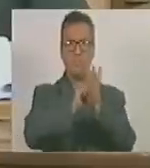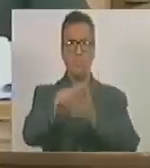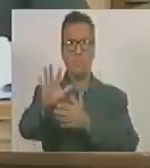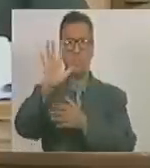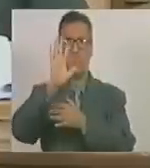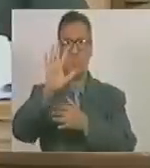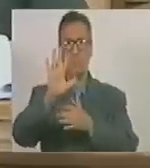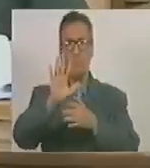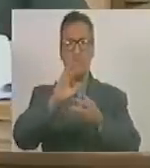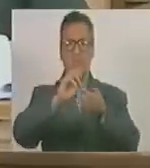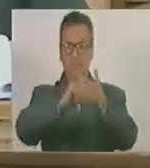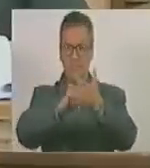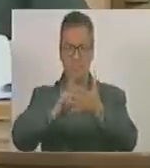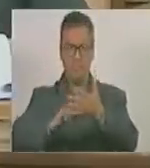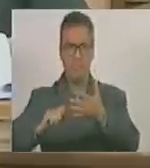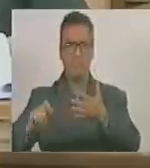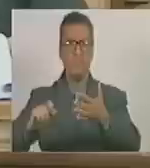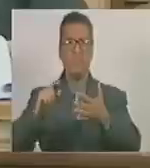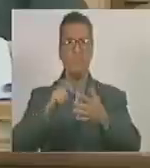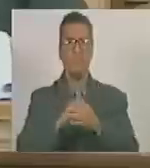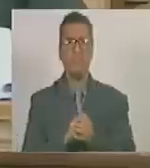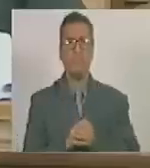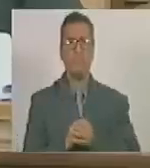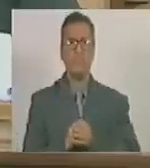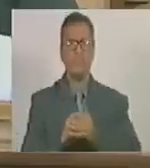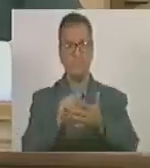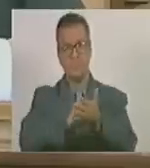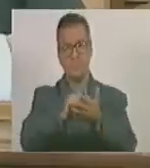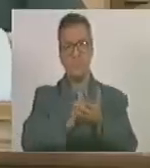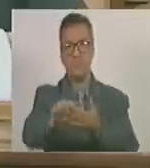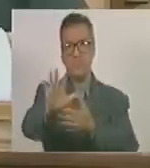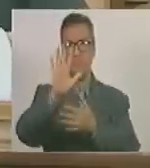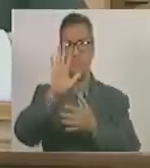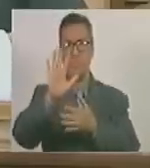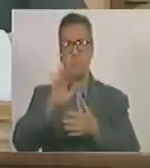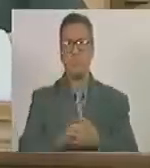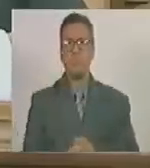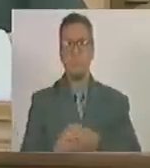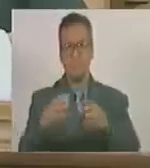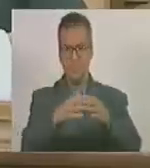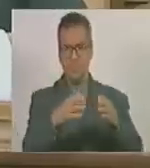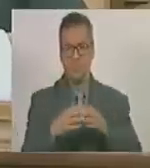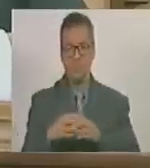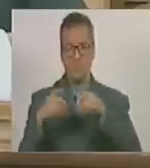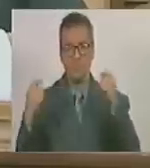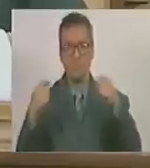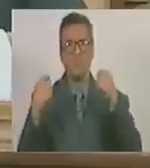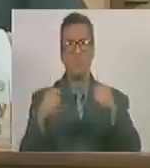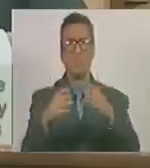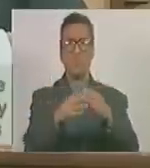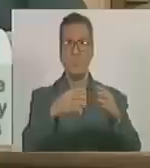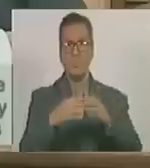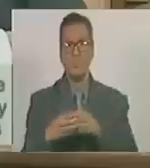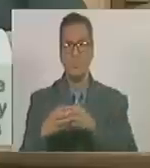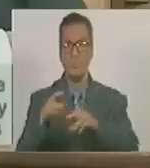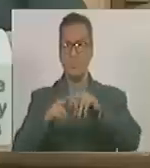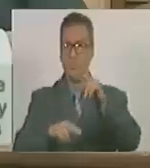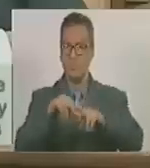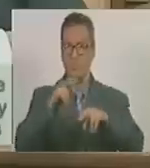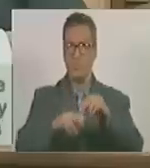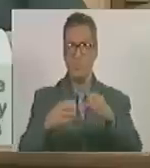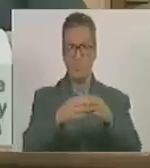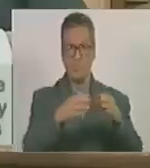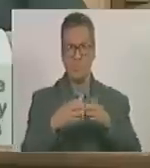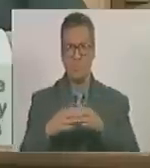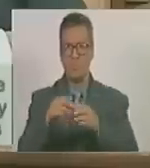5, quedando redactado de la siguiente manera. Artículo 5. El equipo promotor es la instancia conformada por un